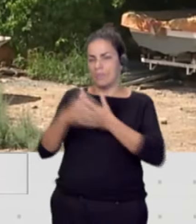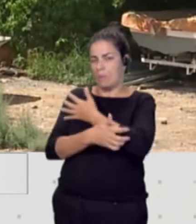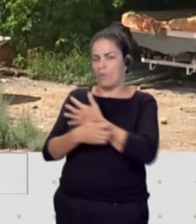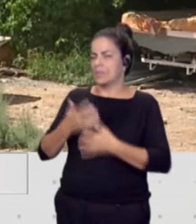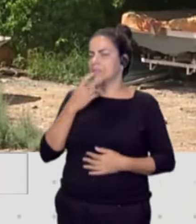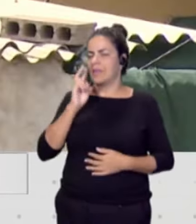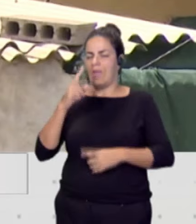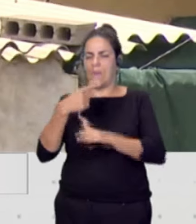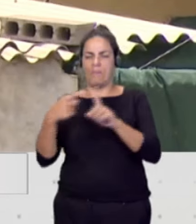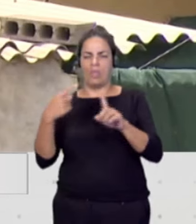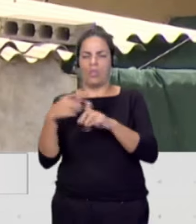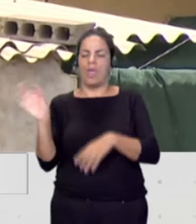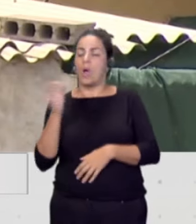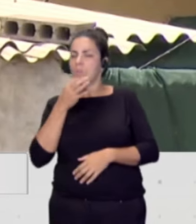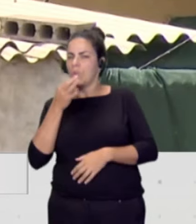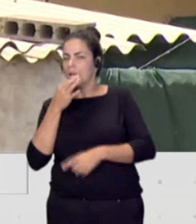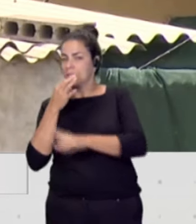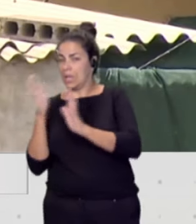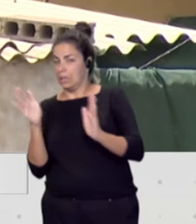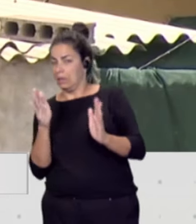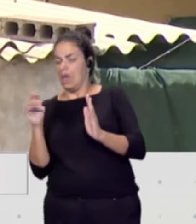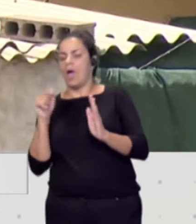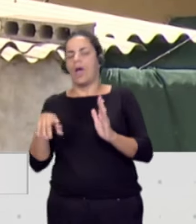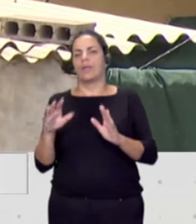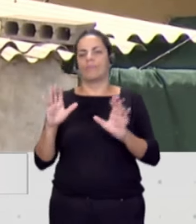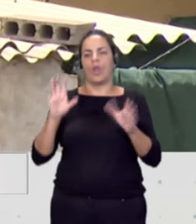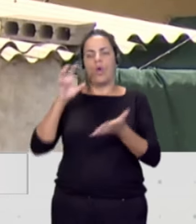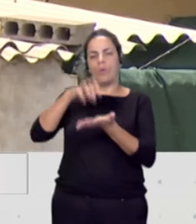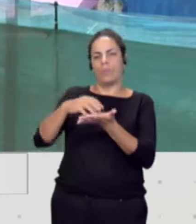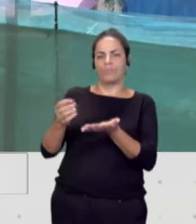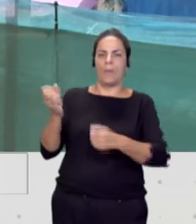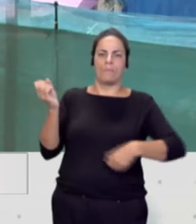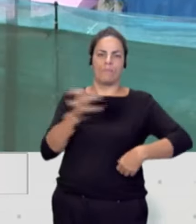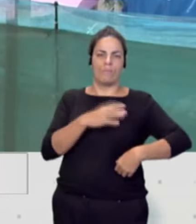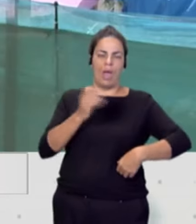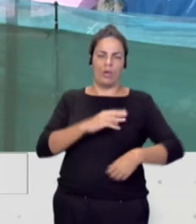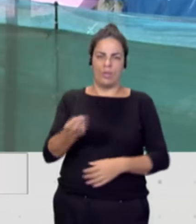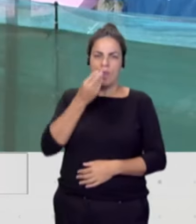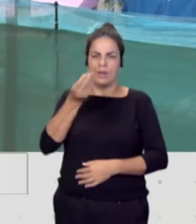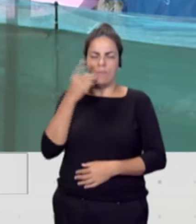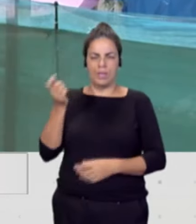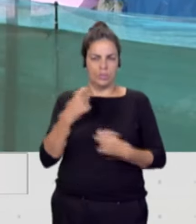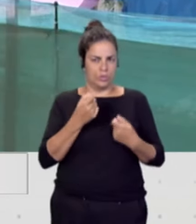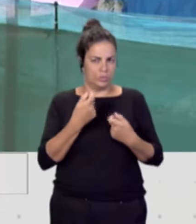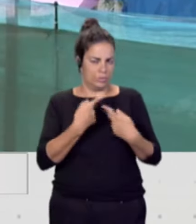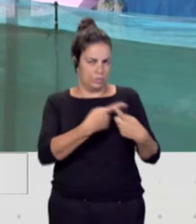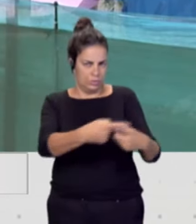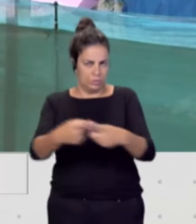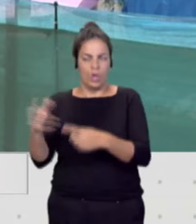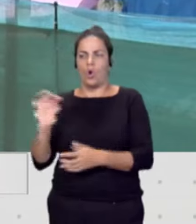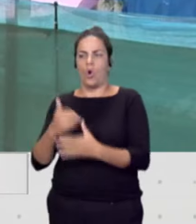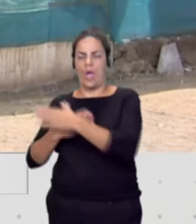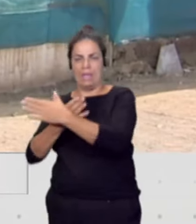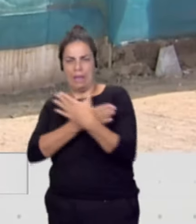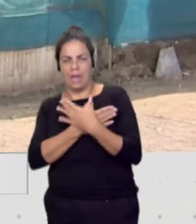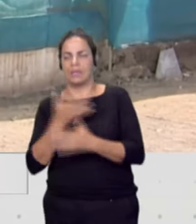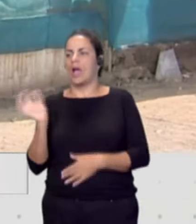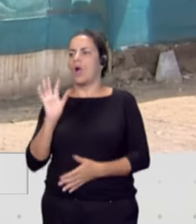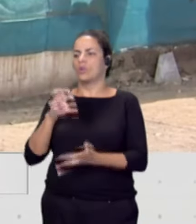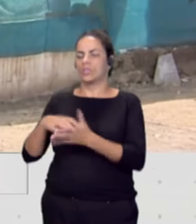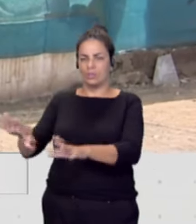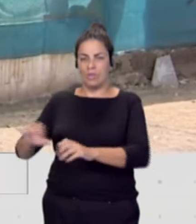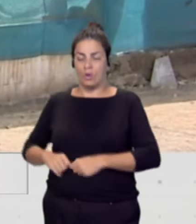tarde cuando están suministrando en los bancos de alimentos o en Cáritas o en centros de acogida, cuando están